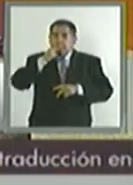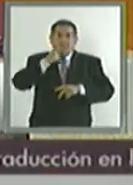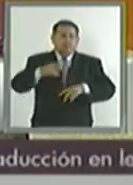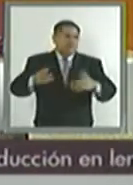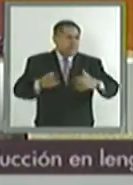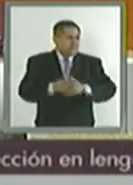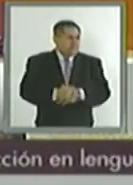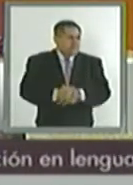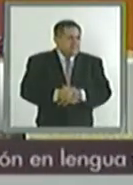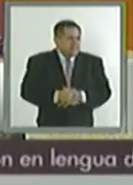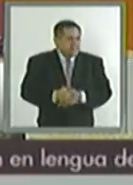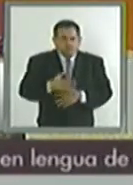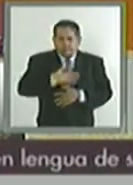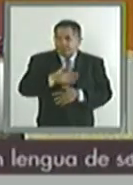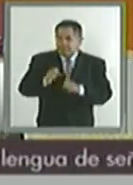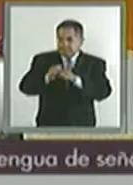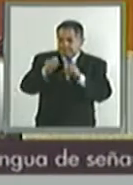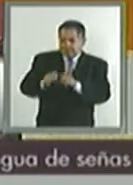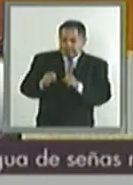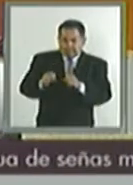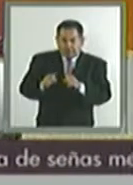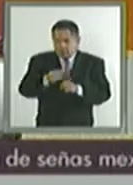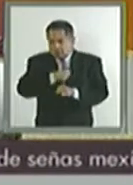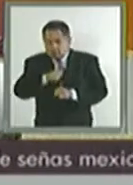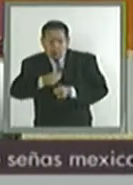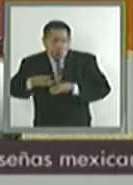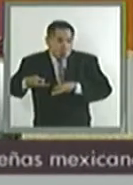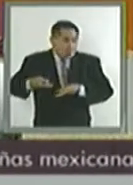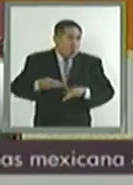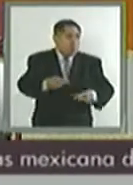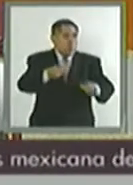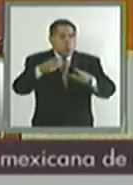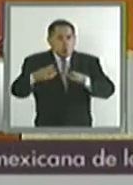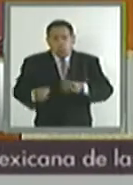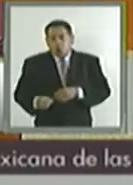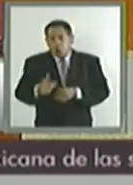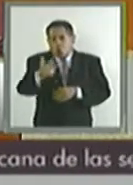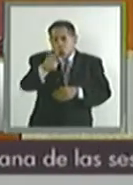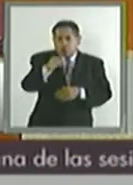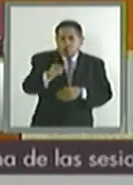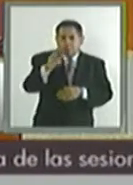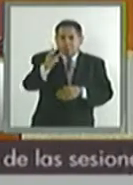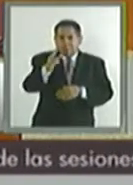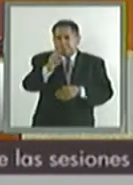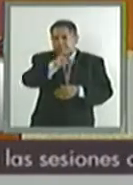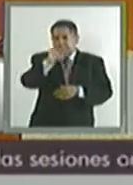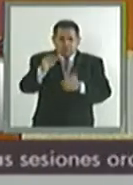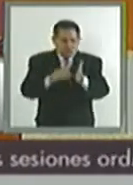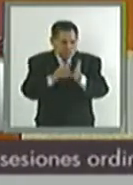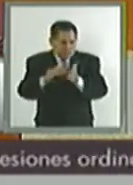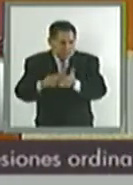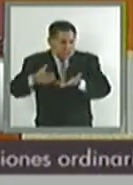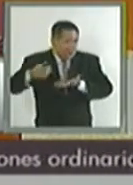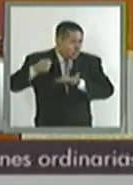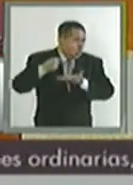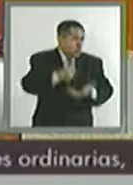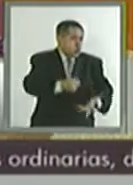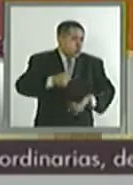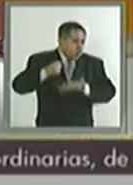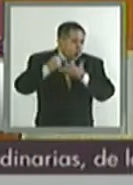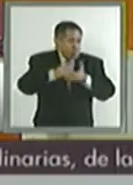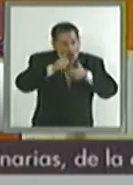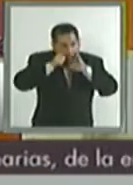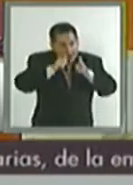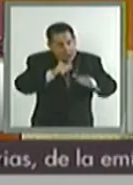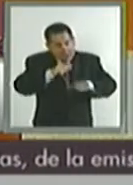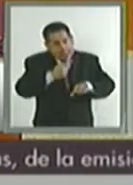Nuestro sistema de salud además eroga al año 8.3% de su gasto total destinado únicamente a